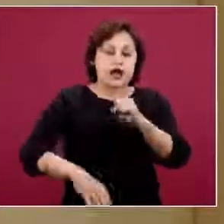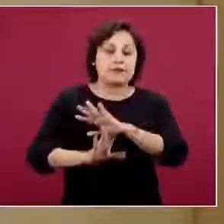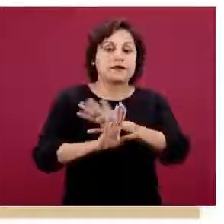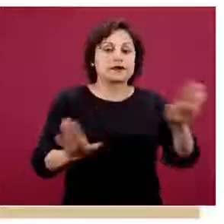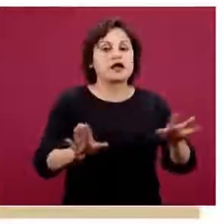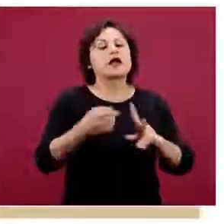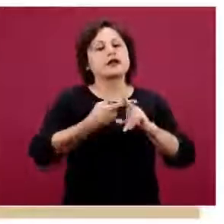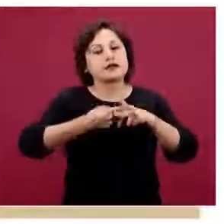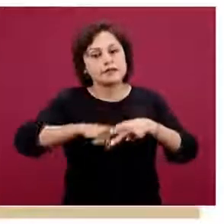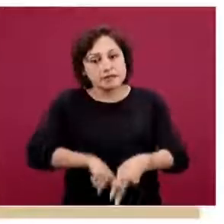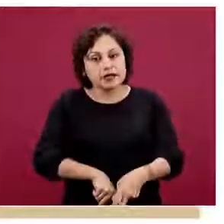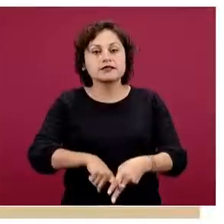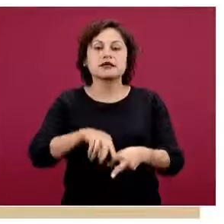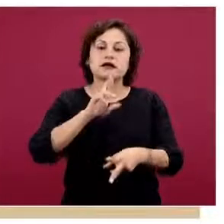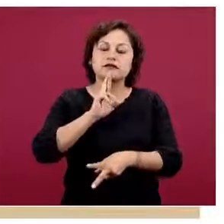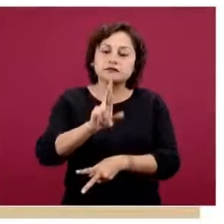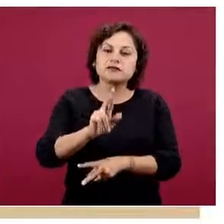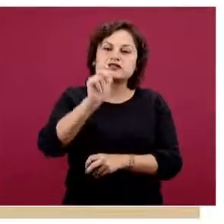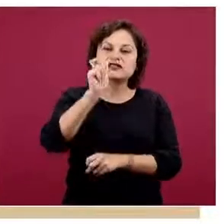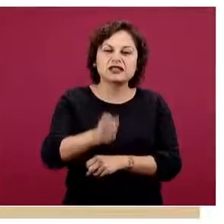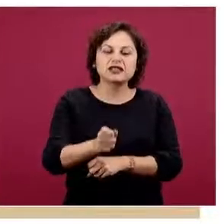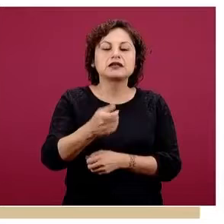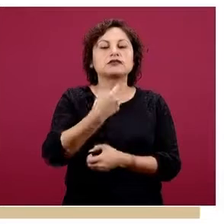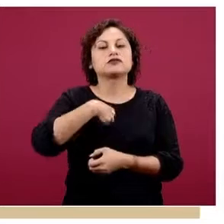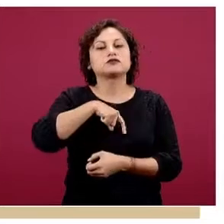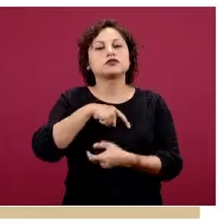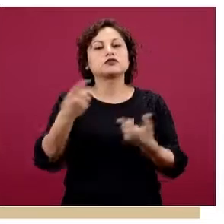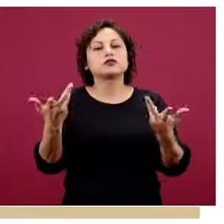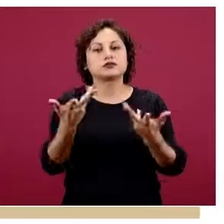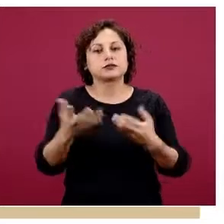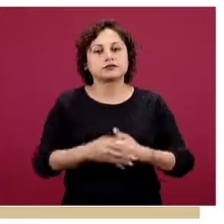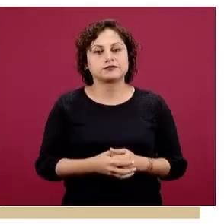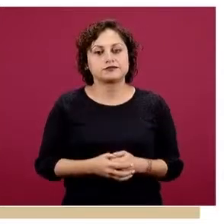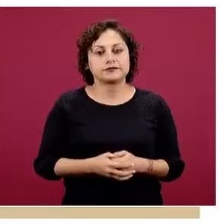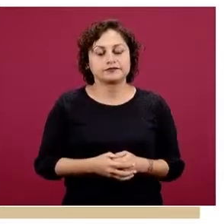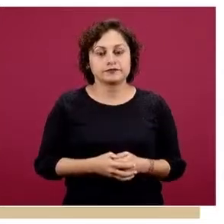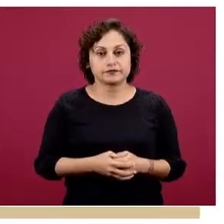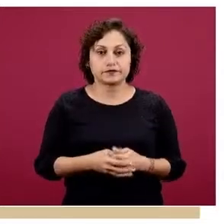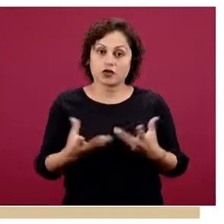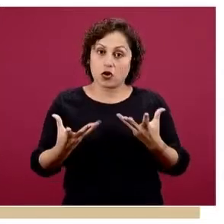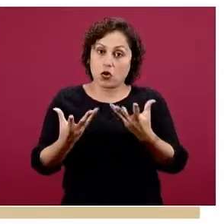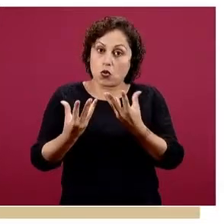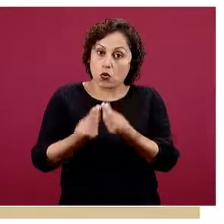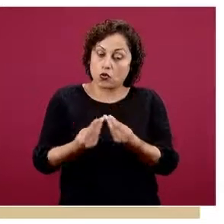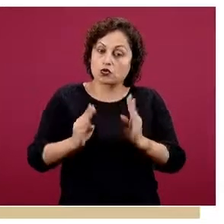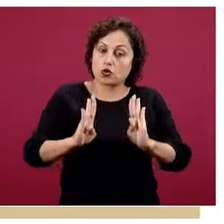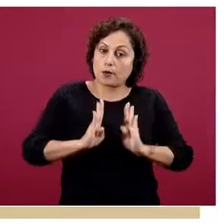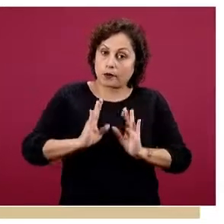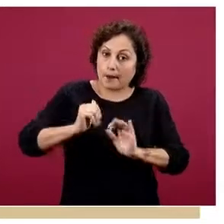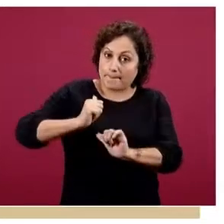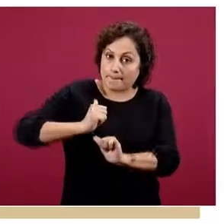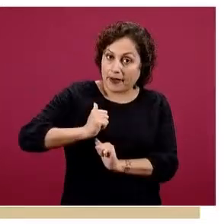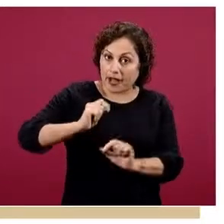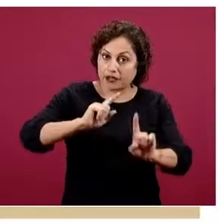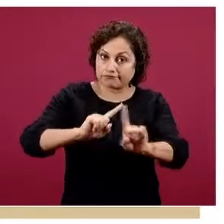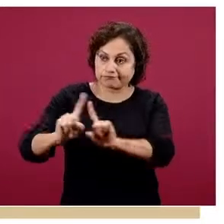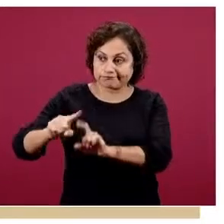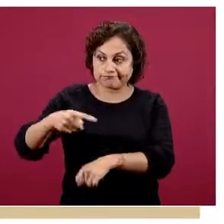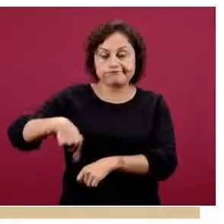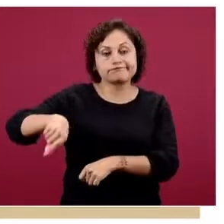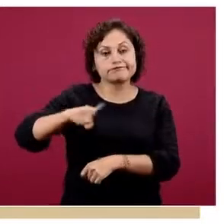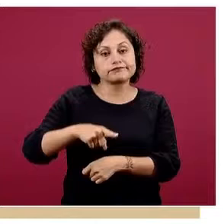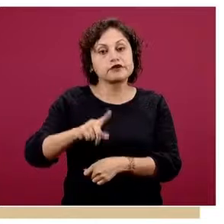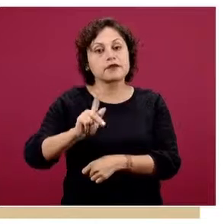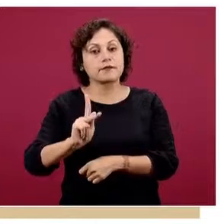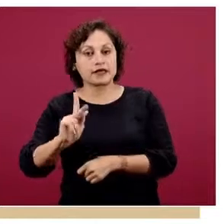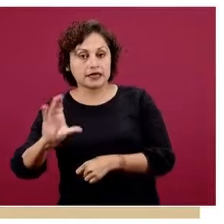respuesta y entonces ahí, ¿qué tenemos que hacer? Pues tenemos que, en compañía con las Fuerzas Armadas, la Dirección General de